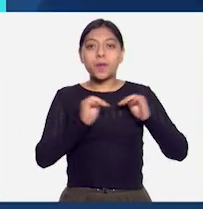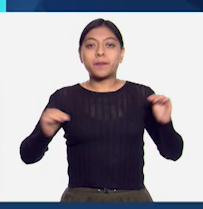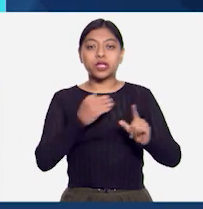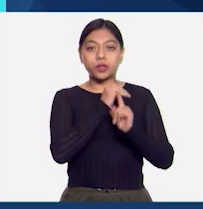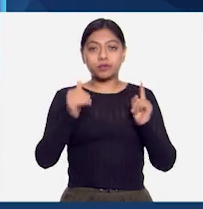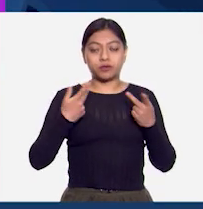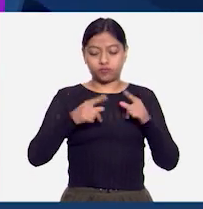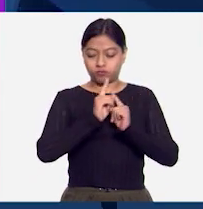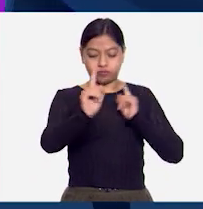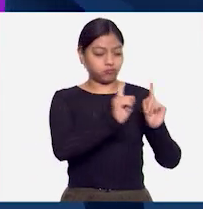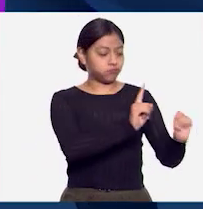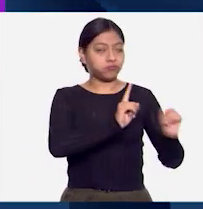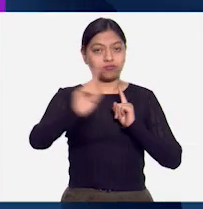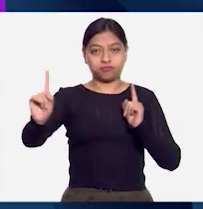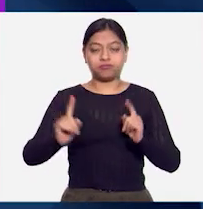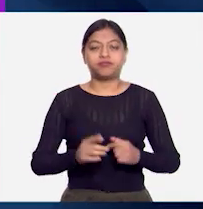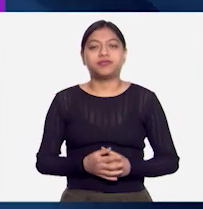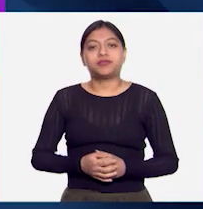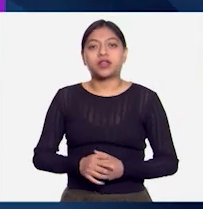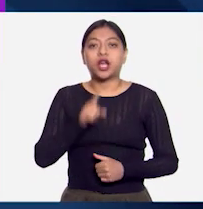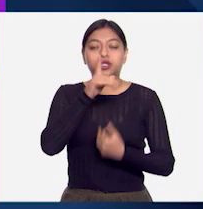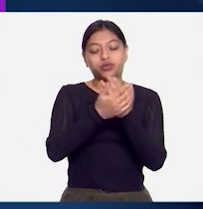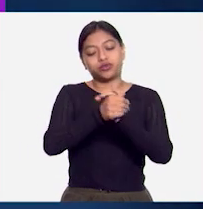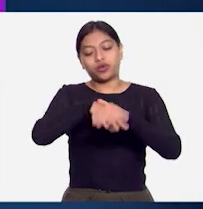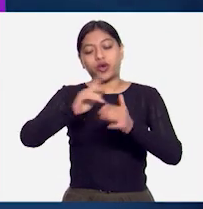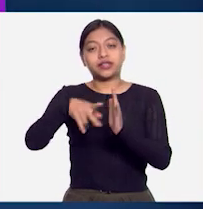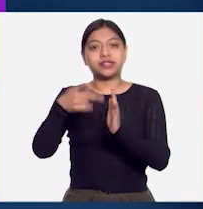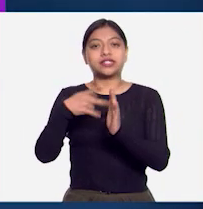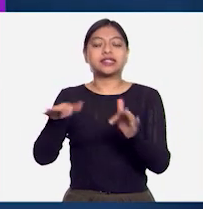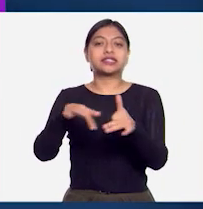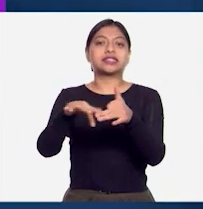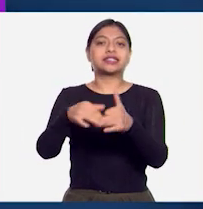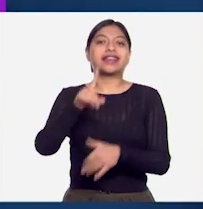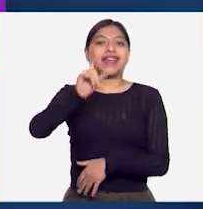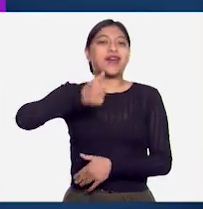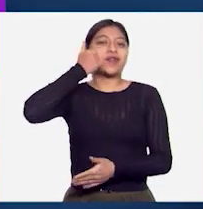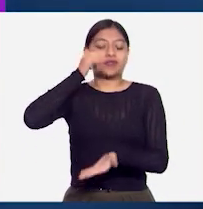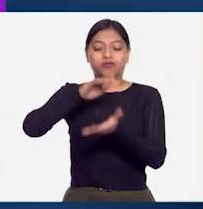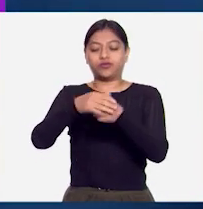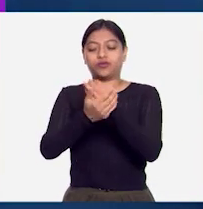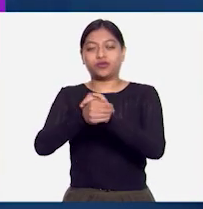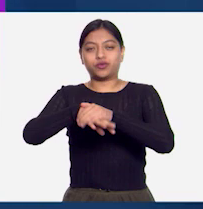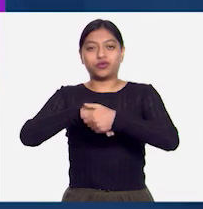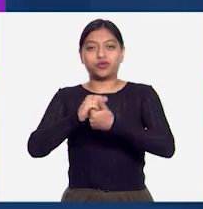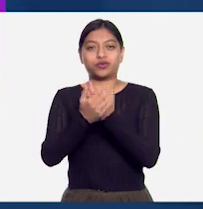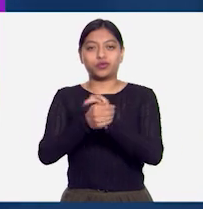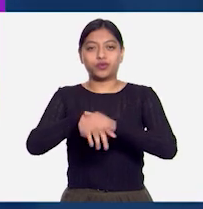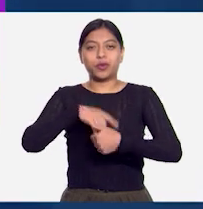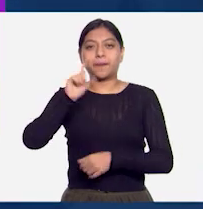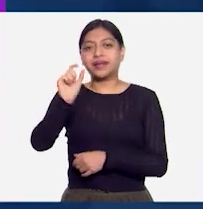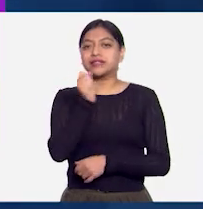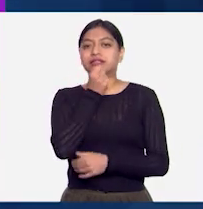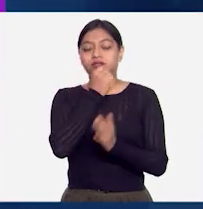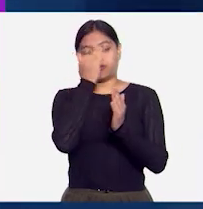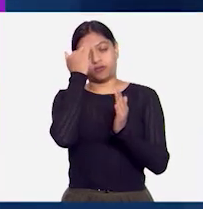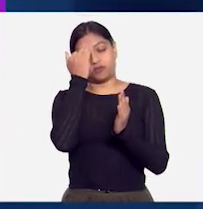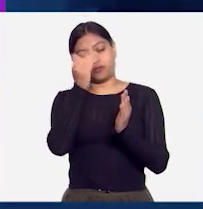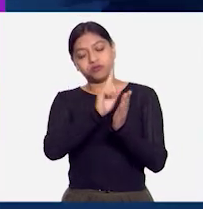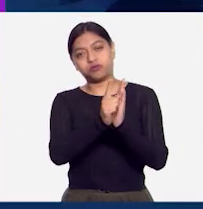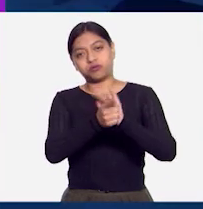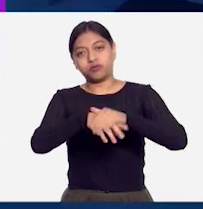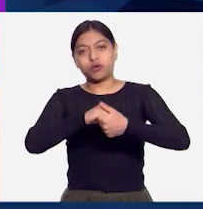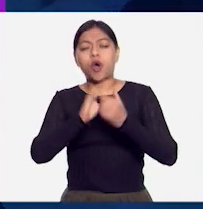metros entre tú y los demás. Lávate las manos muy seguido con agua y jabón por lo menos durante 20 segundos o